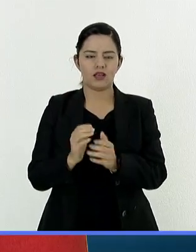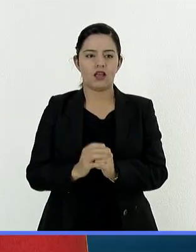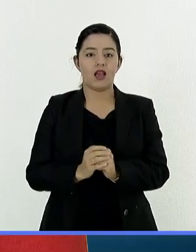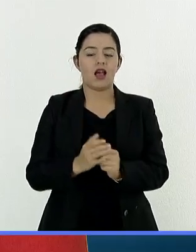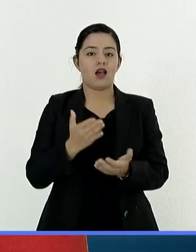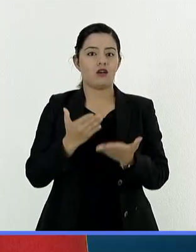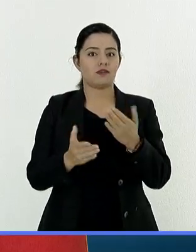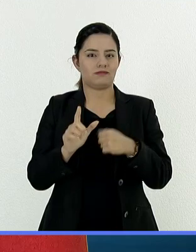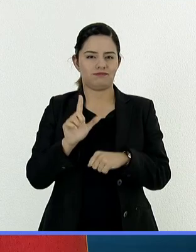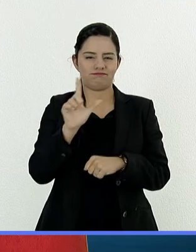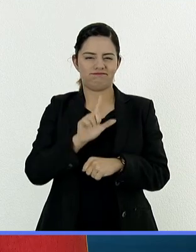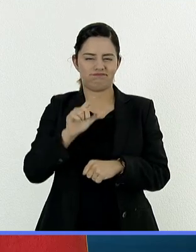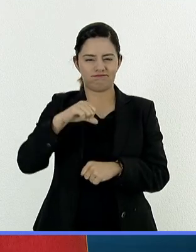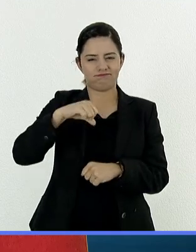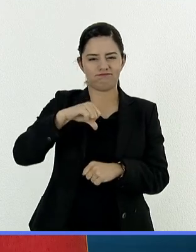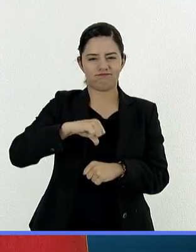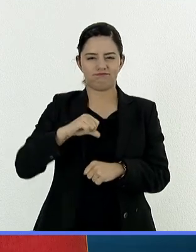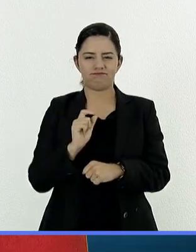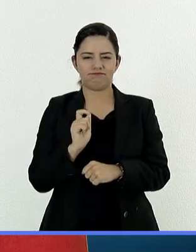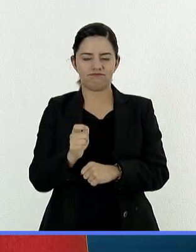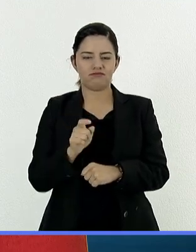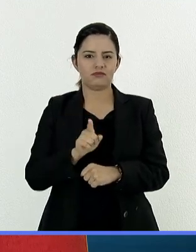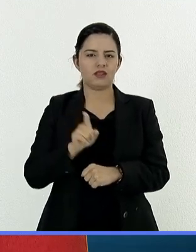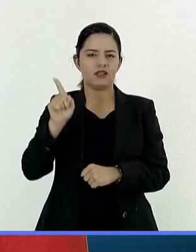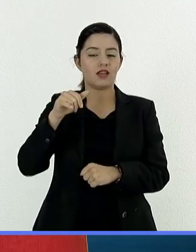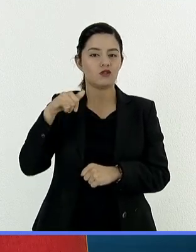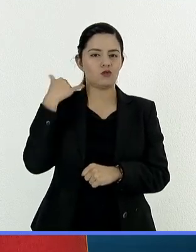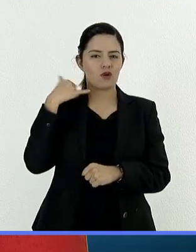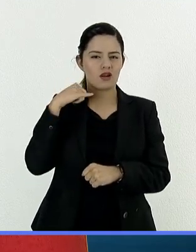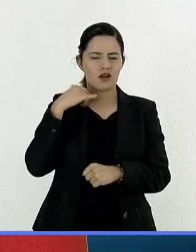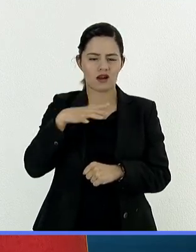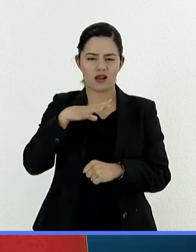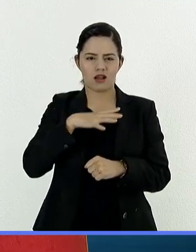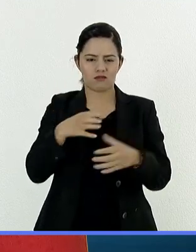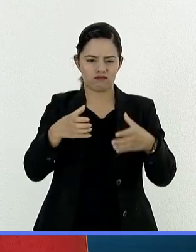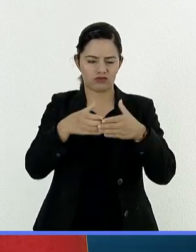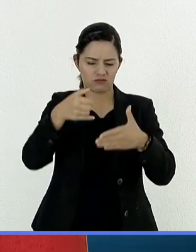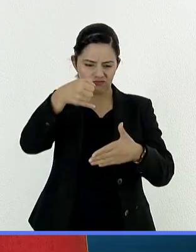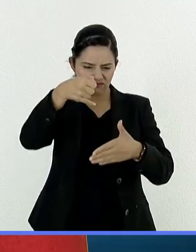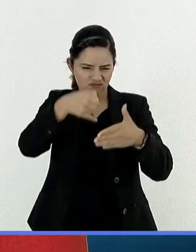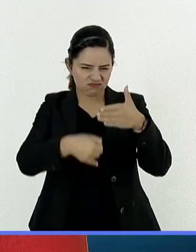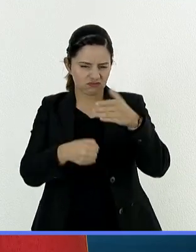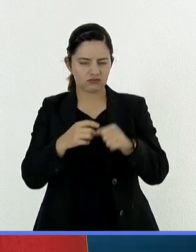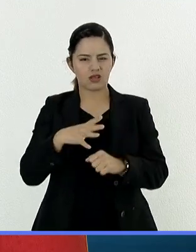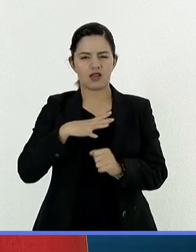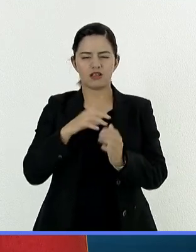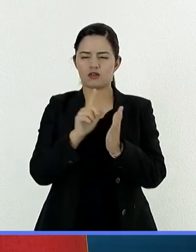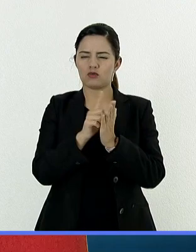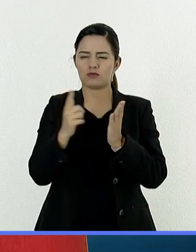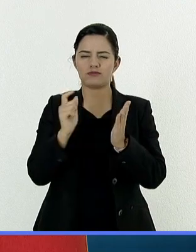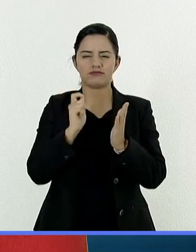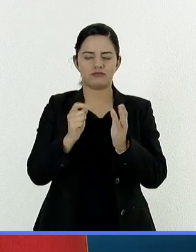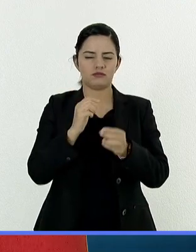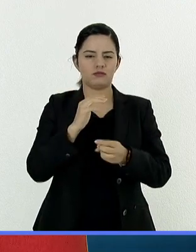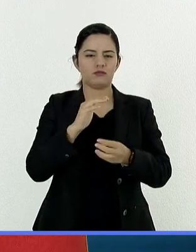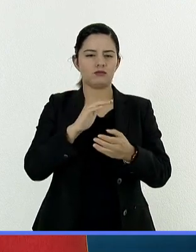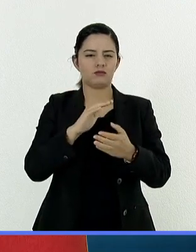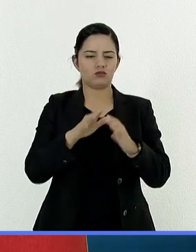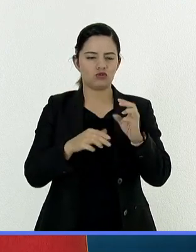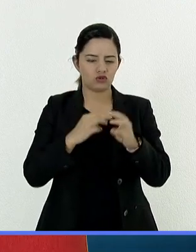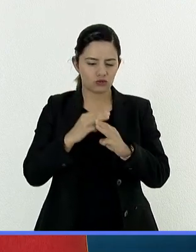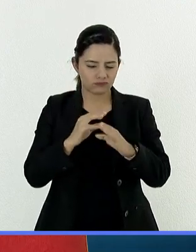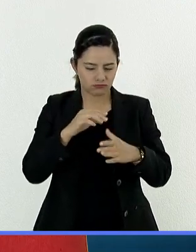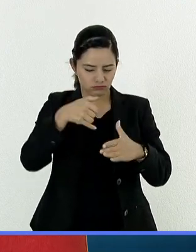las riquezas que guardan las aguas profundas de la Península de Yucatán a través del libro exploraciones del mundo subterráneo un acercamiento